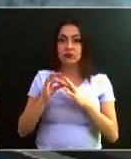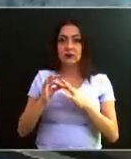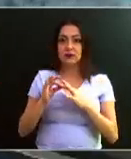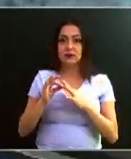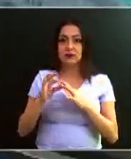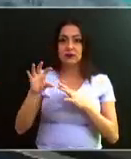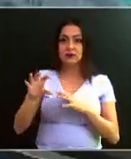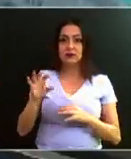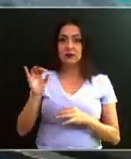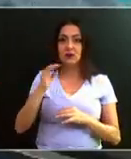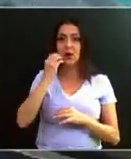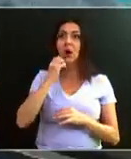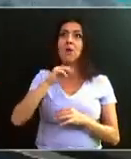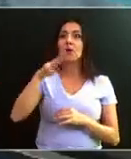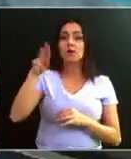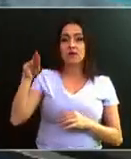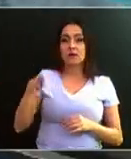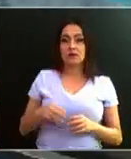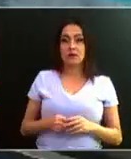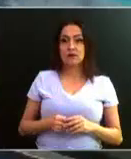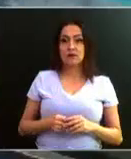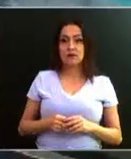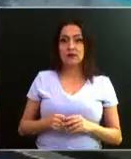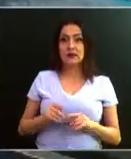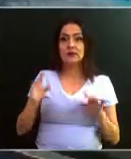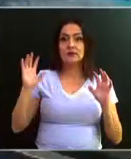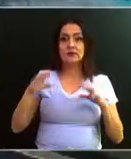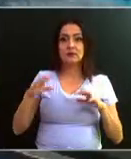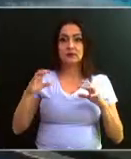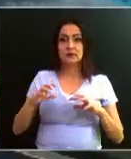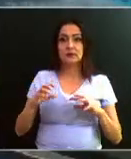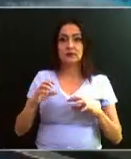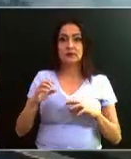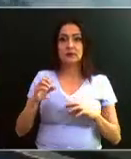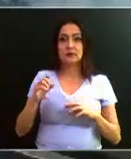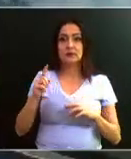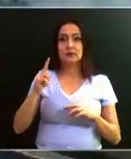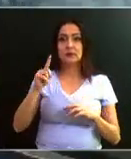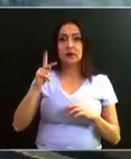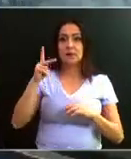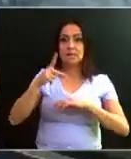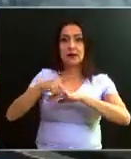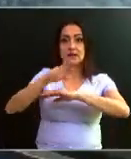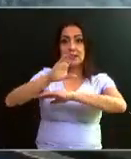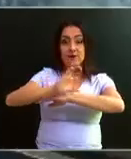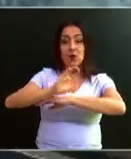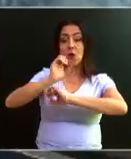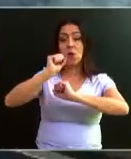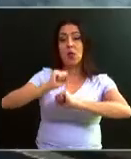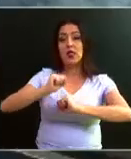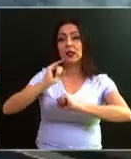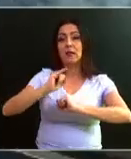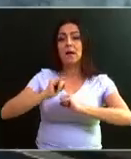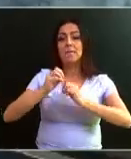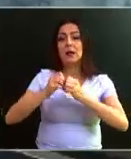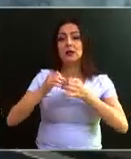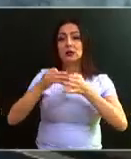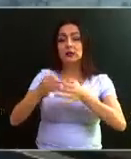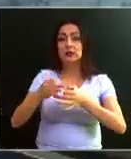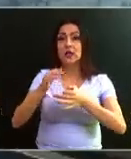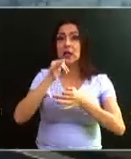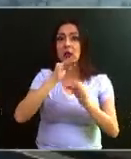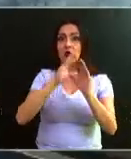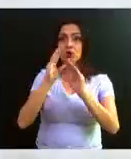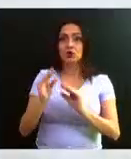en sectores montañosos. Estas precipitaciones, en el caso de las regiones del Pacífico, podrían incluso extenderse a primeras horas